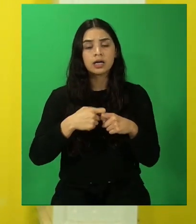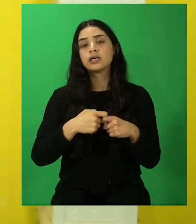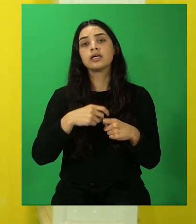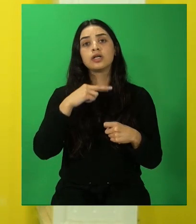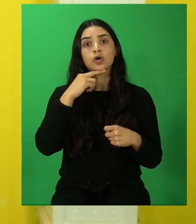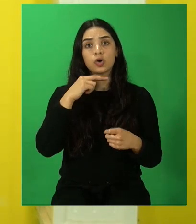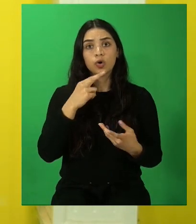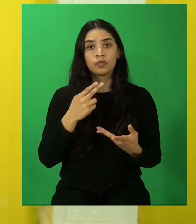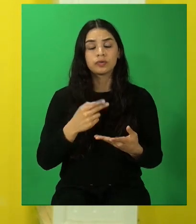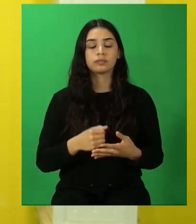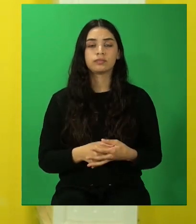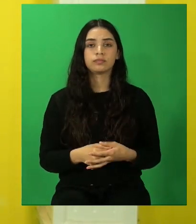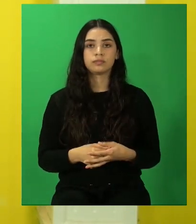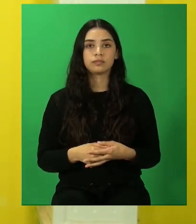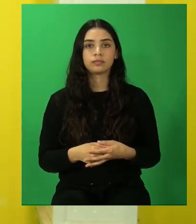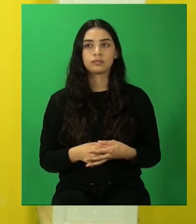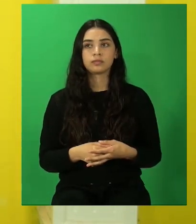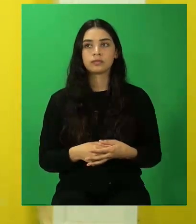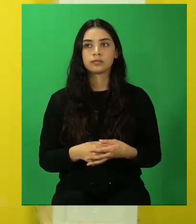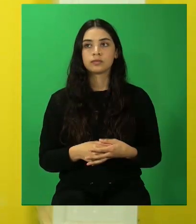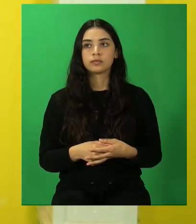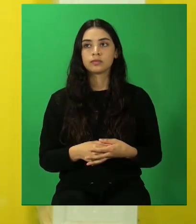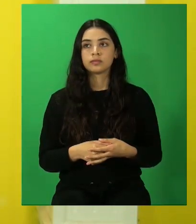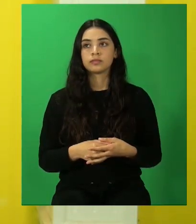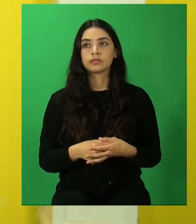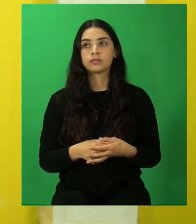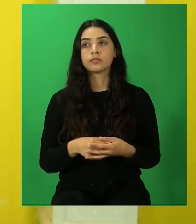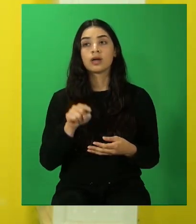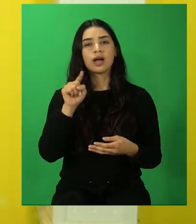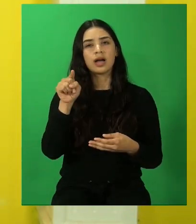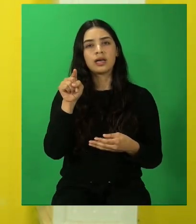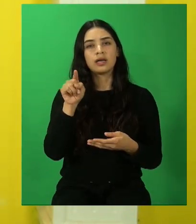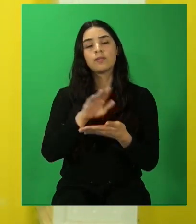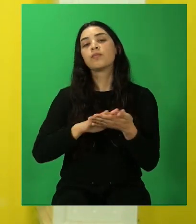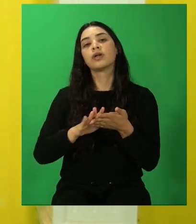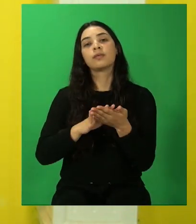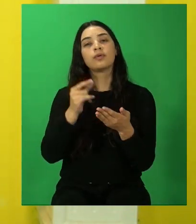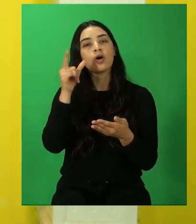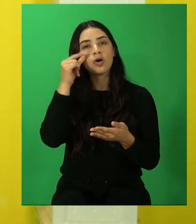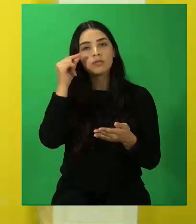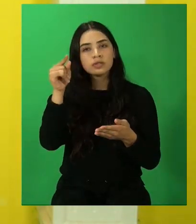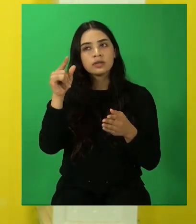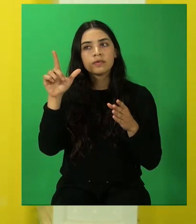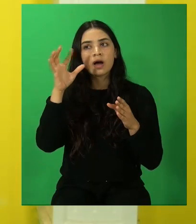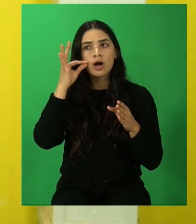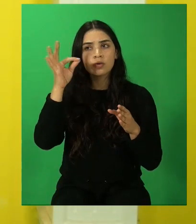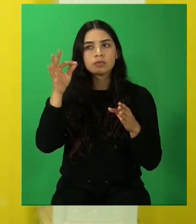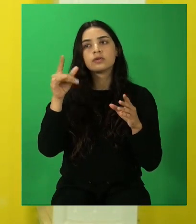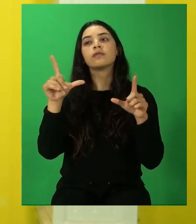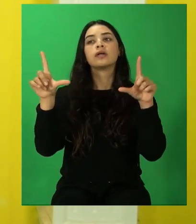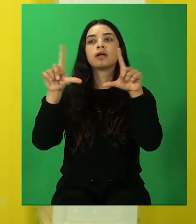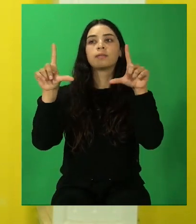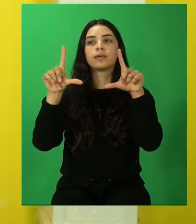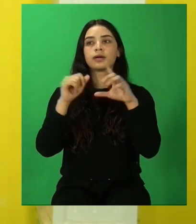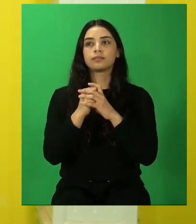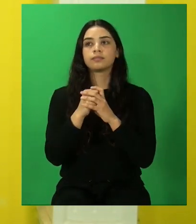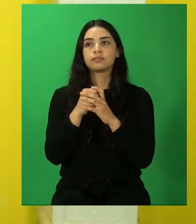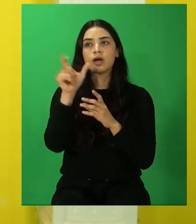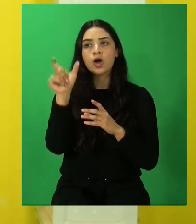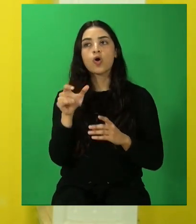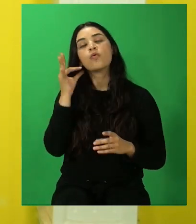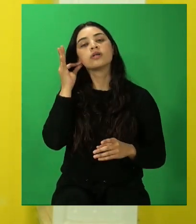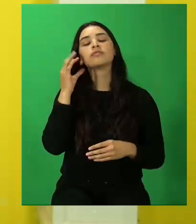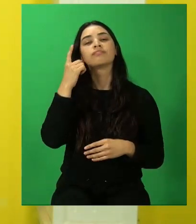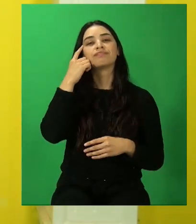bien que usted va a obtener, ¿ya? Ahí tenemos una imagen que, por ejemplo, sale que una señora que está pensando en